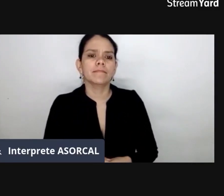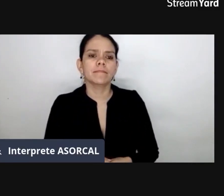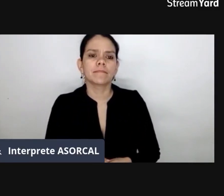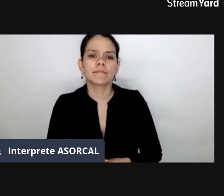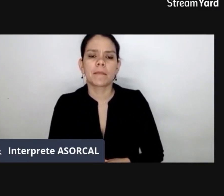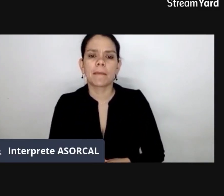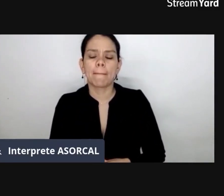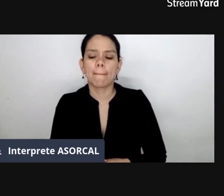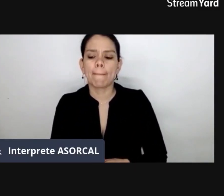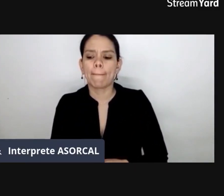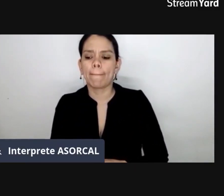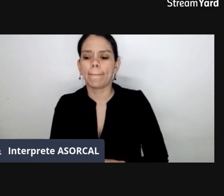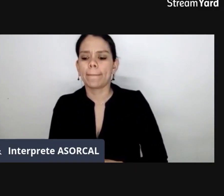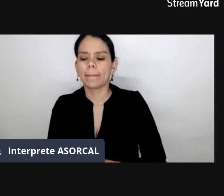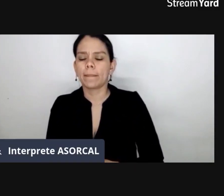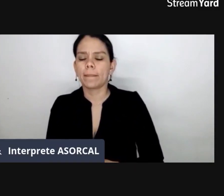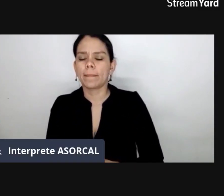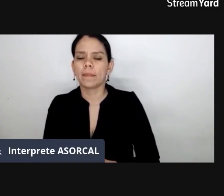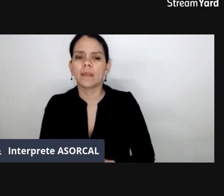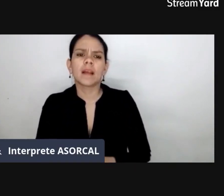Un breve contexto